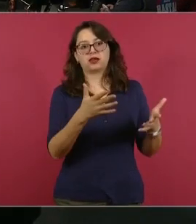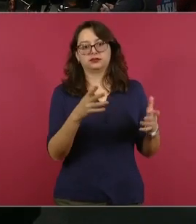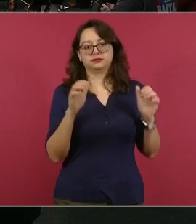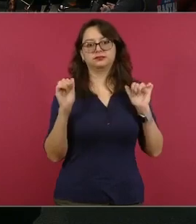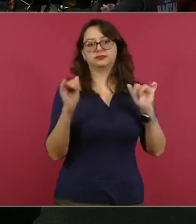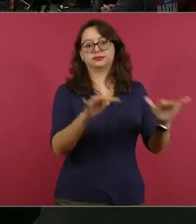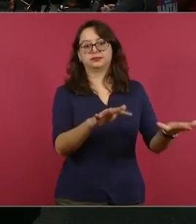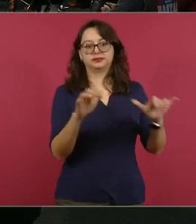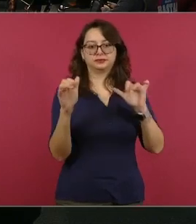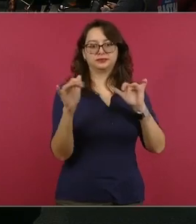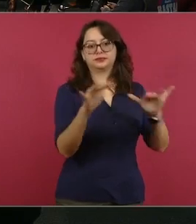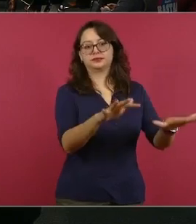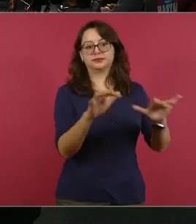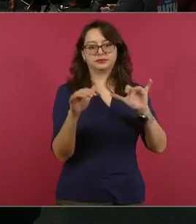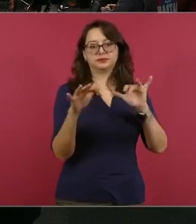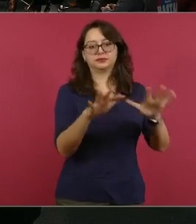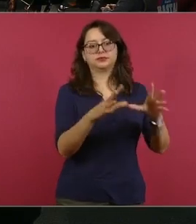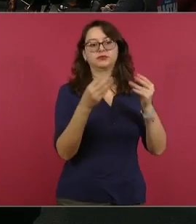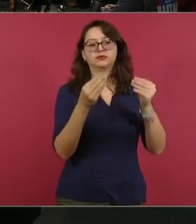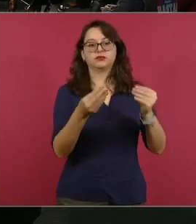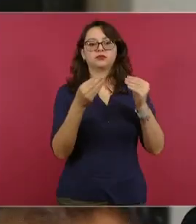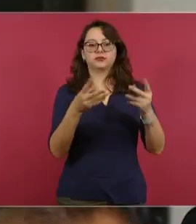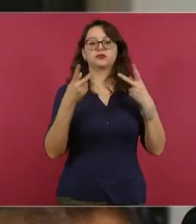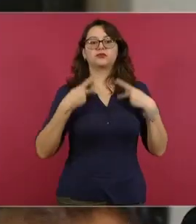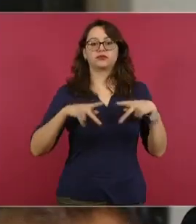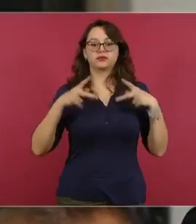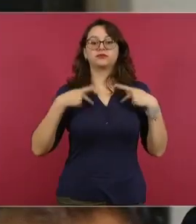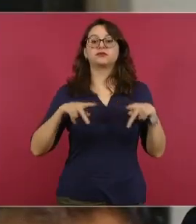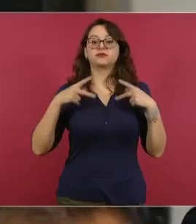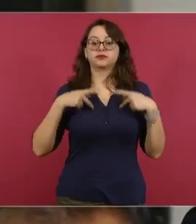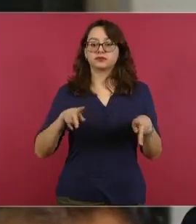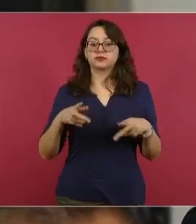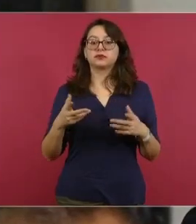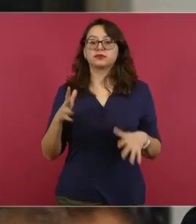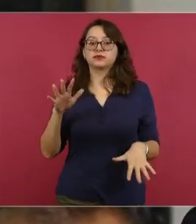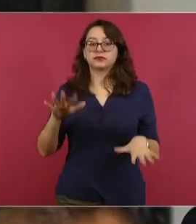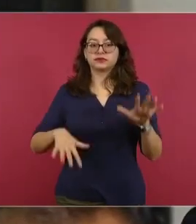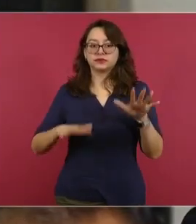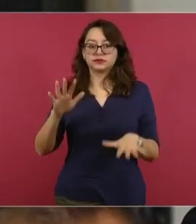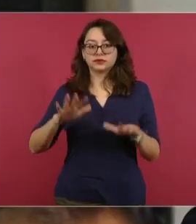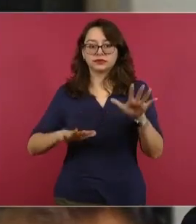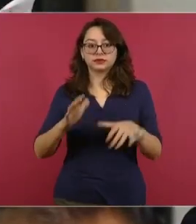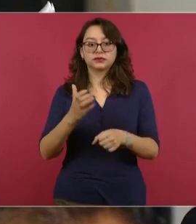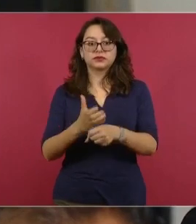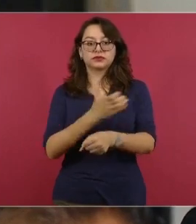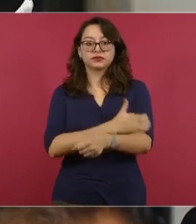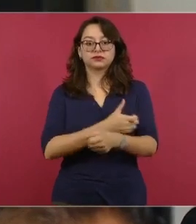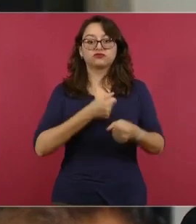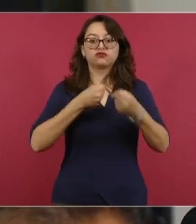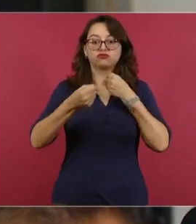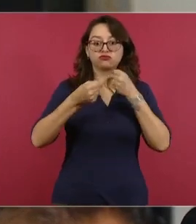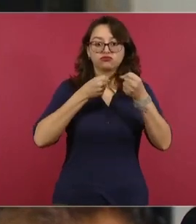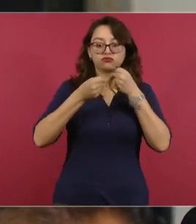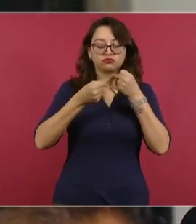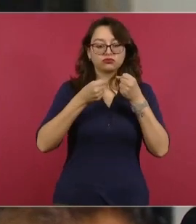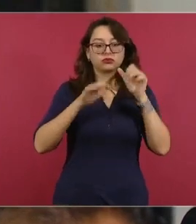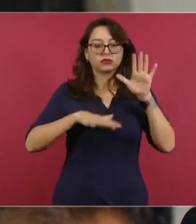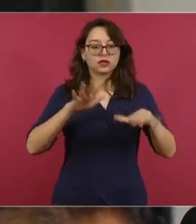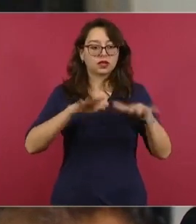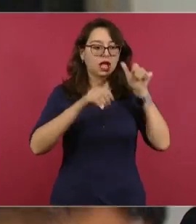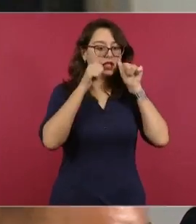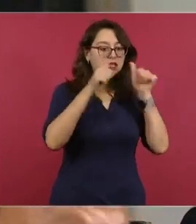de que alguien los escuche. A veces muchos de mis compañeros reporteros pues les dan tiempo, a veces